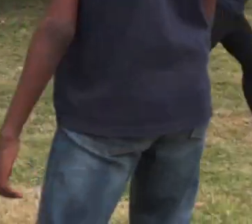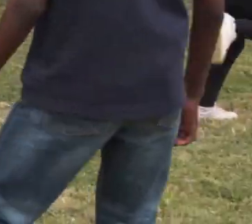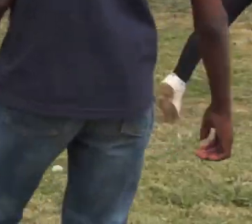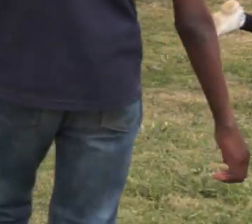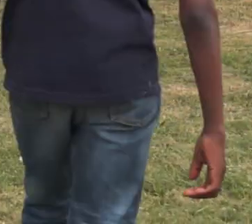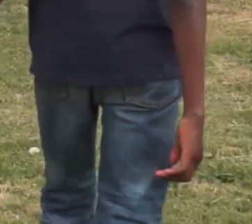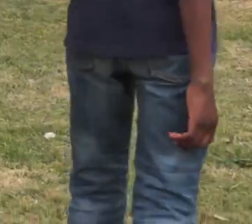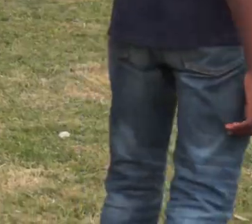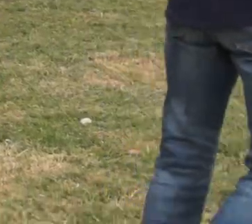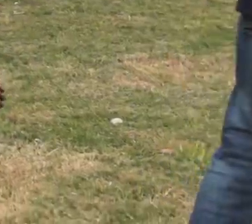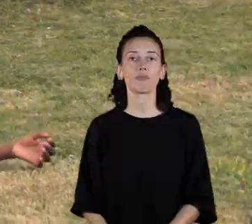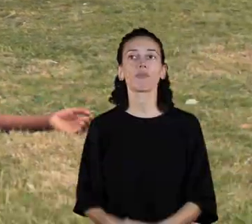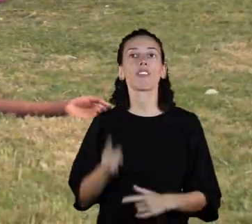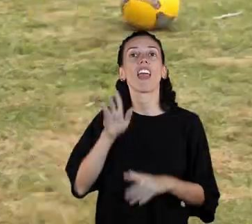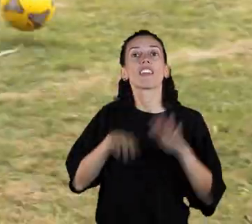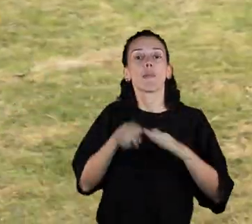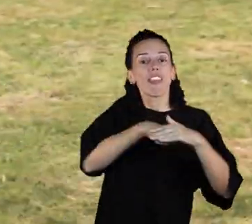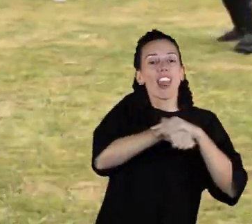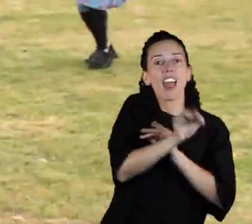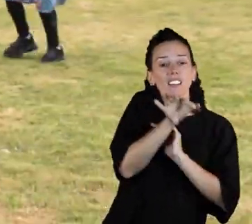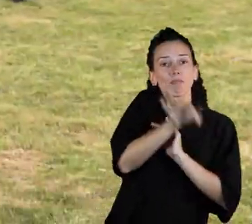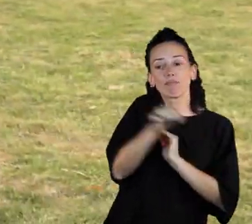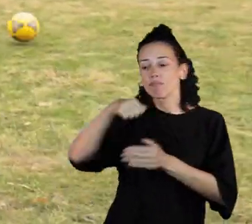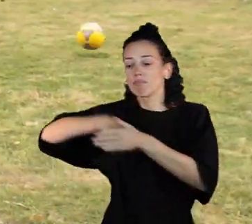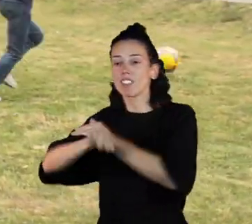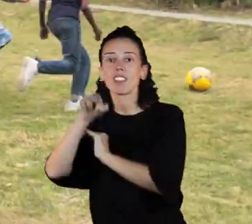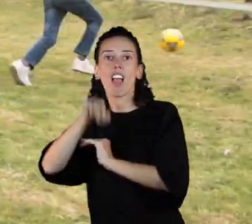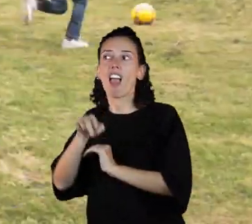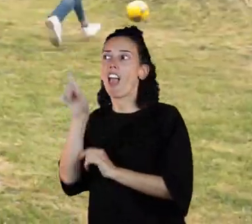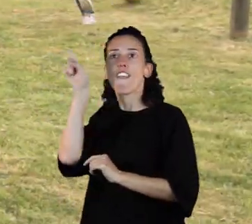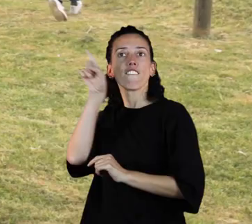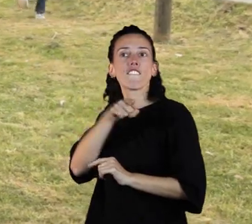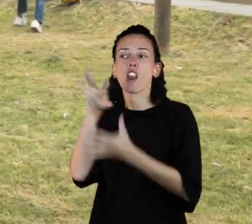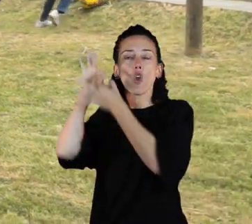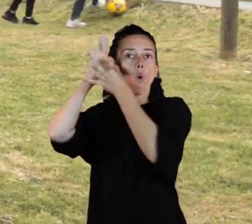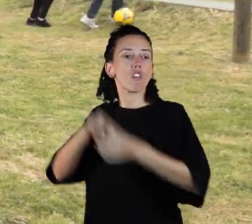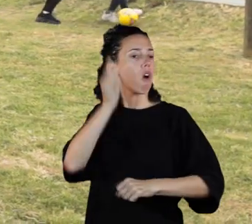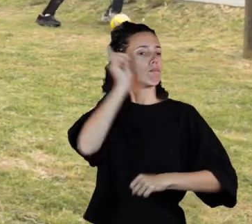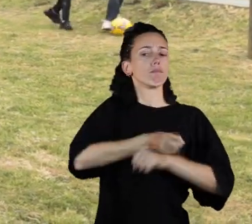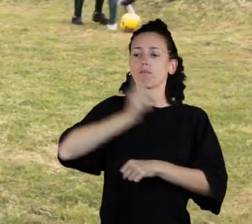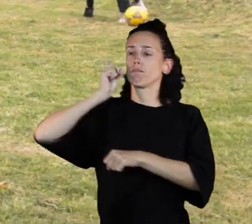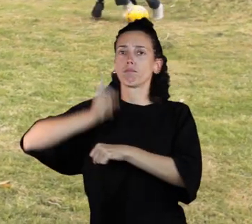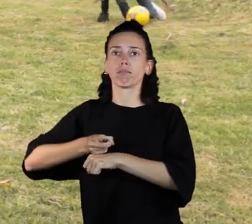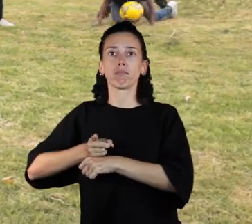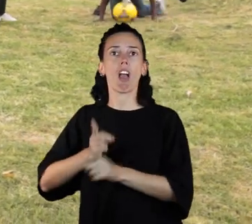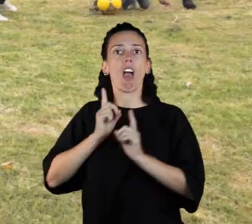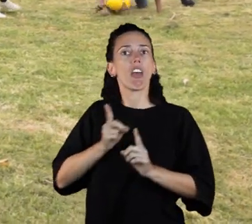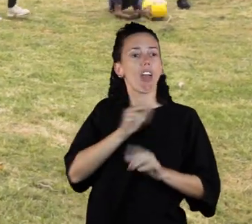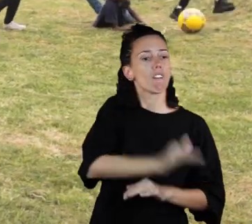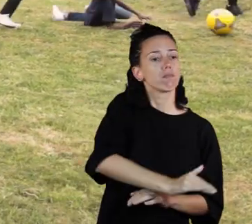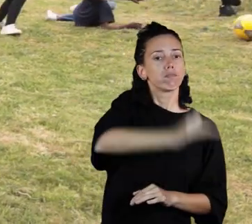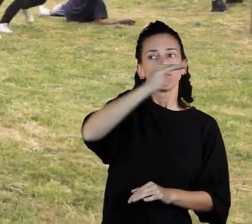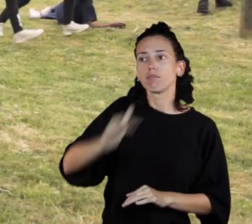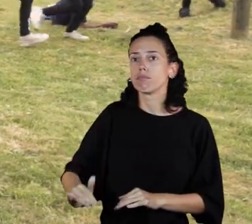Dicho de otra forma, a partir del sexo biológico con el que nacemos, se construyen los géneros y se nos hace creer